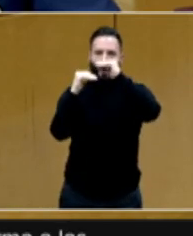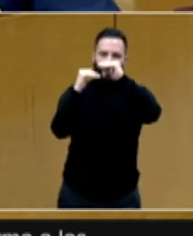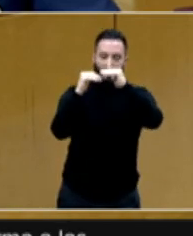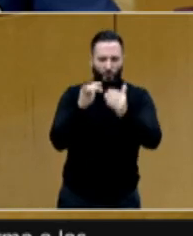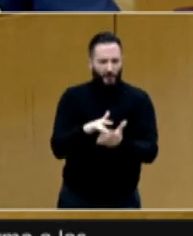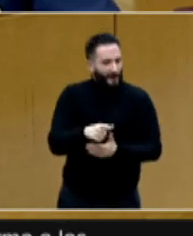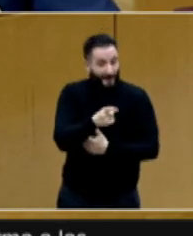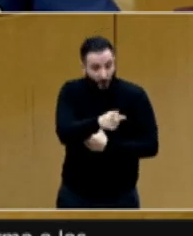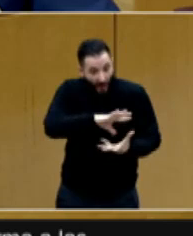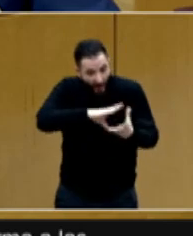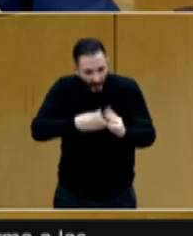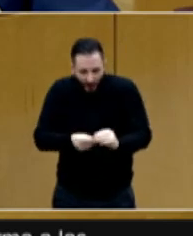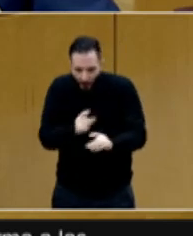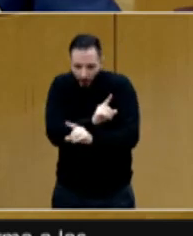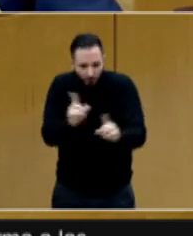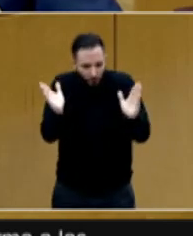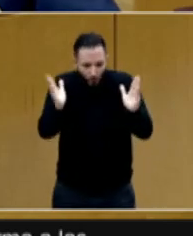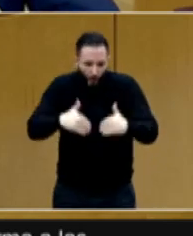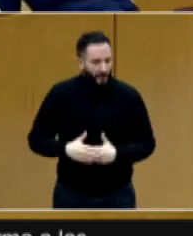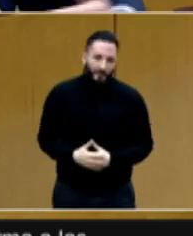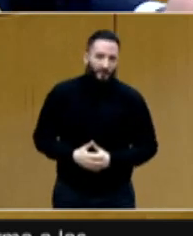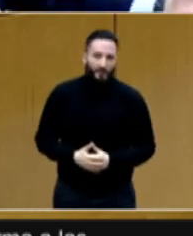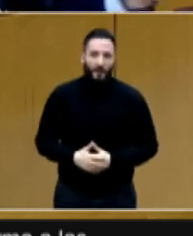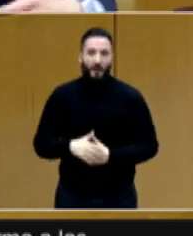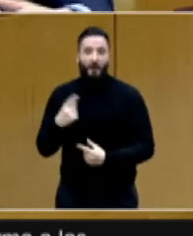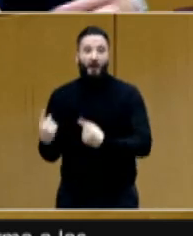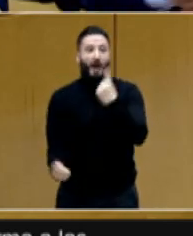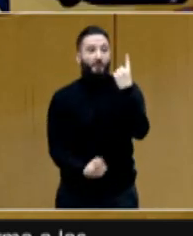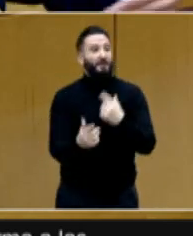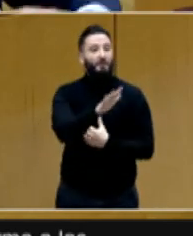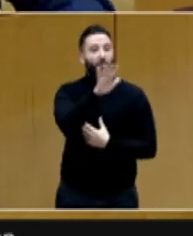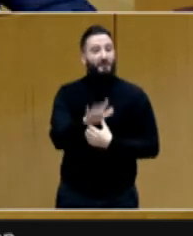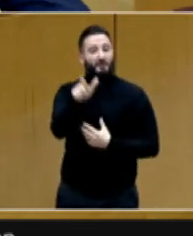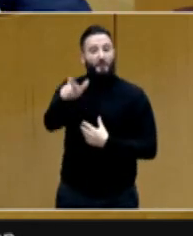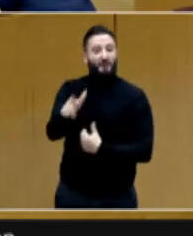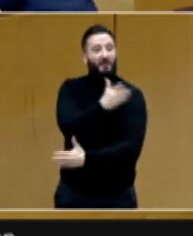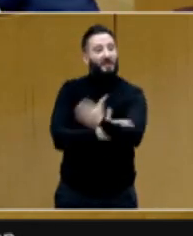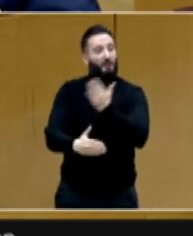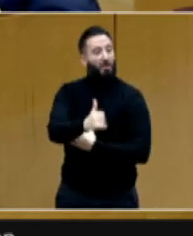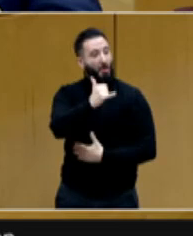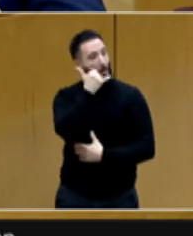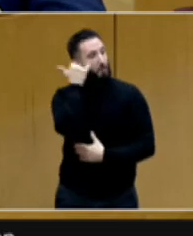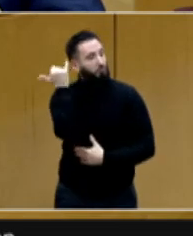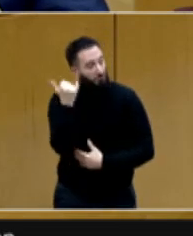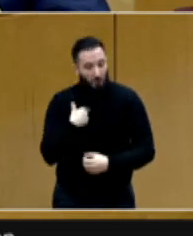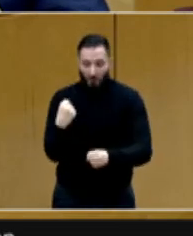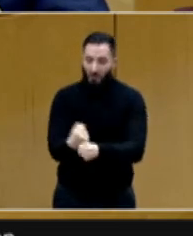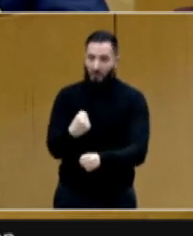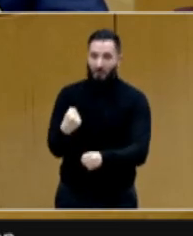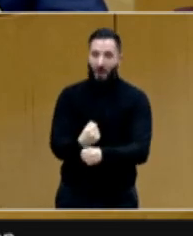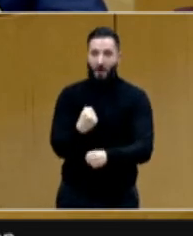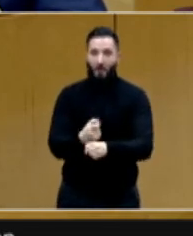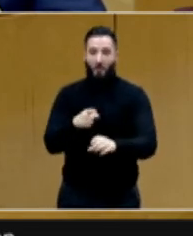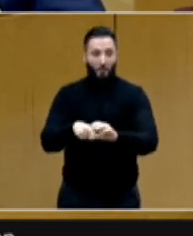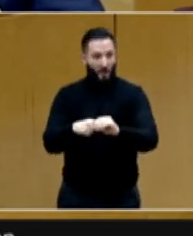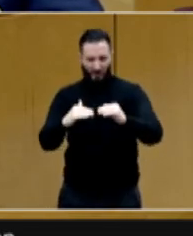adaptado entonces hay veces que es que pasa desapercibido y resulta que personas que pueden que están ejerciendo un puesto el puesto